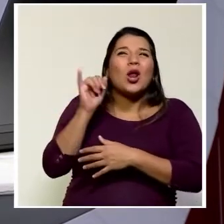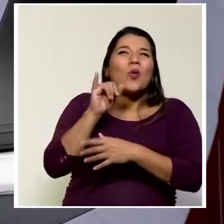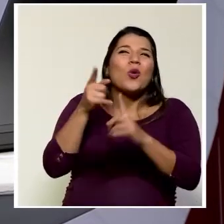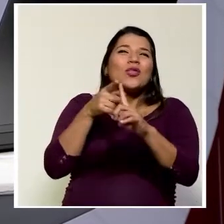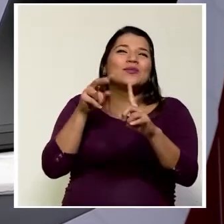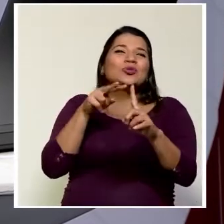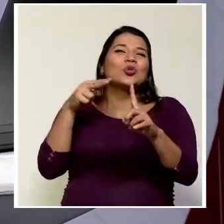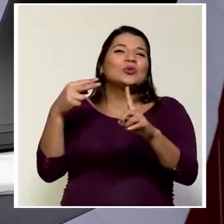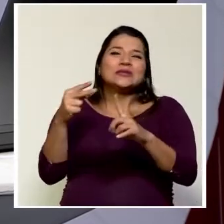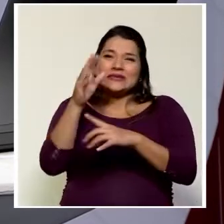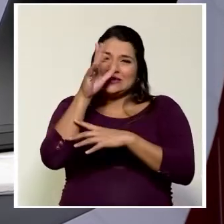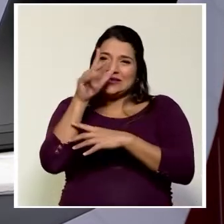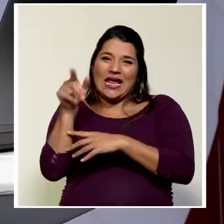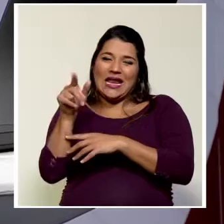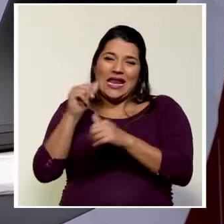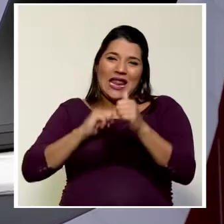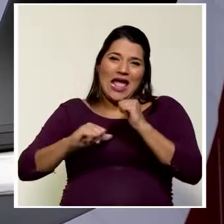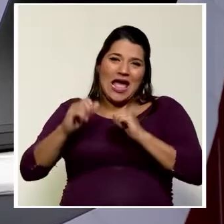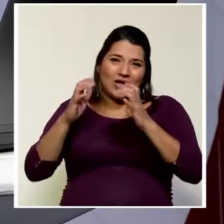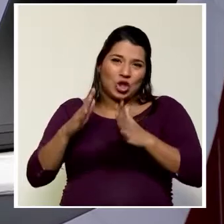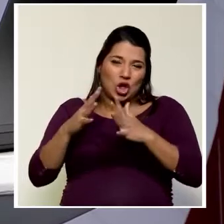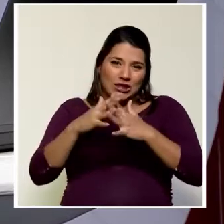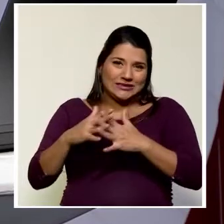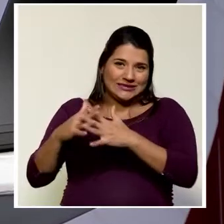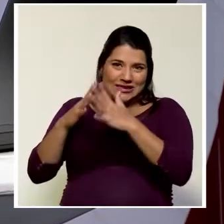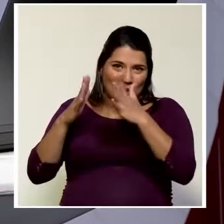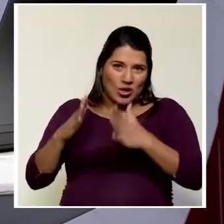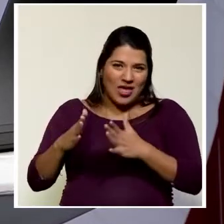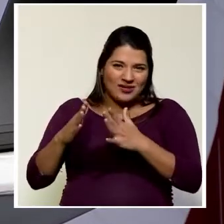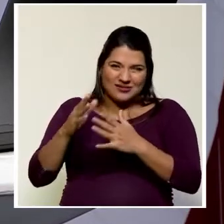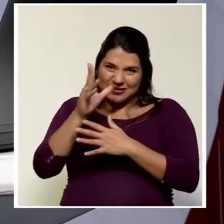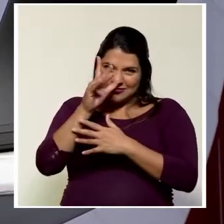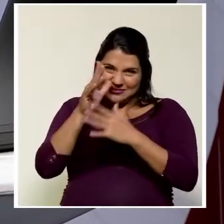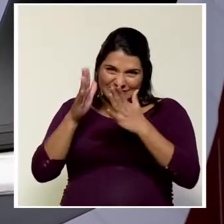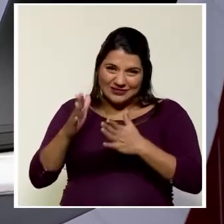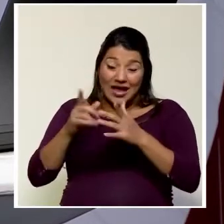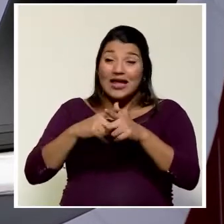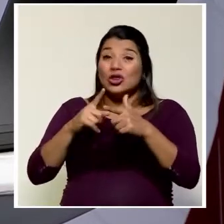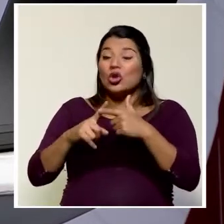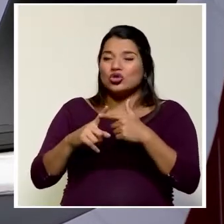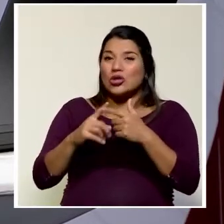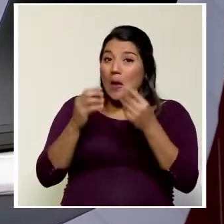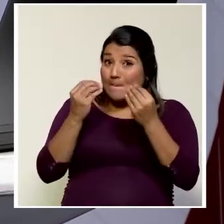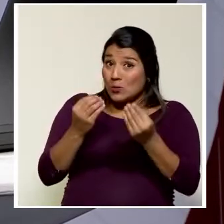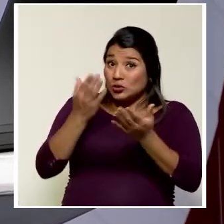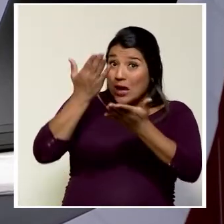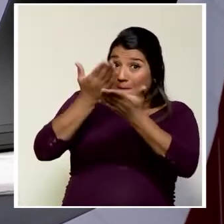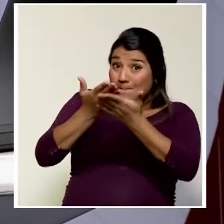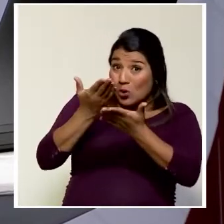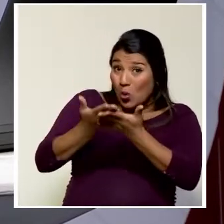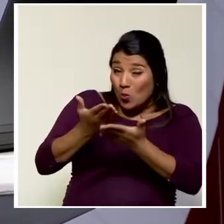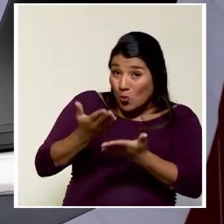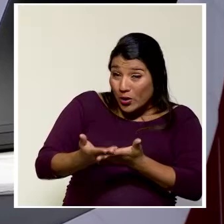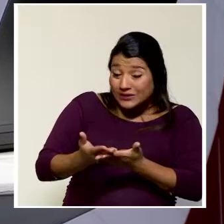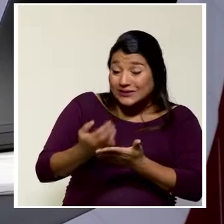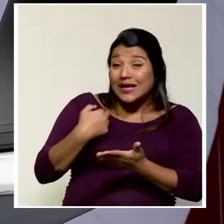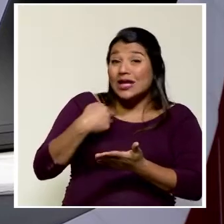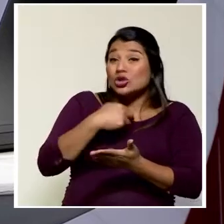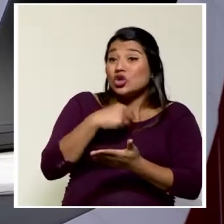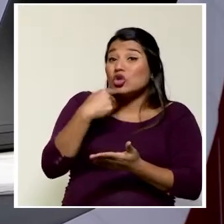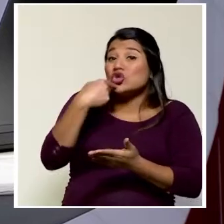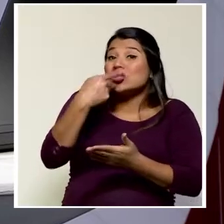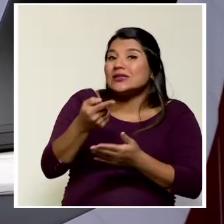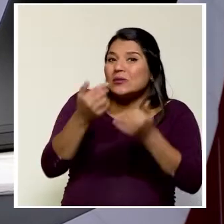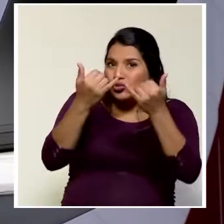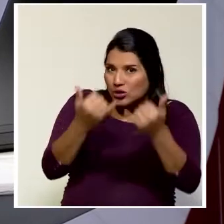actor estadounidense, y entonces muchas de las propuestas que hay, que mencionamos ahora, solo algunas, que son